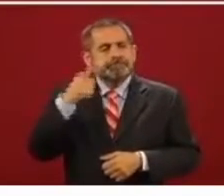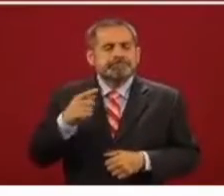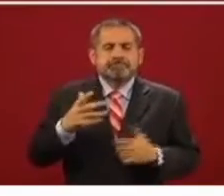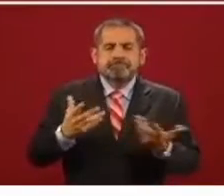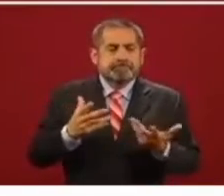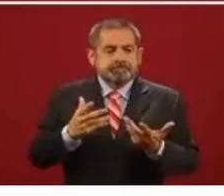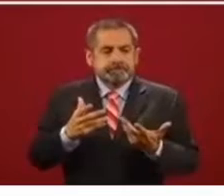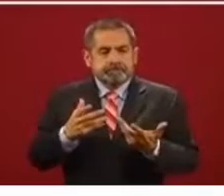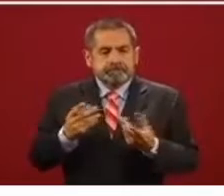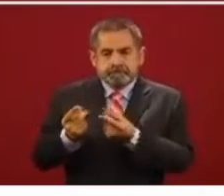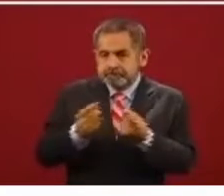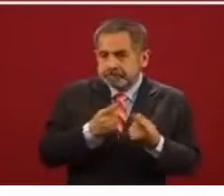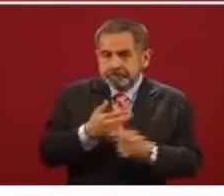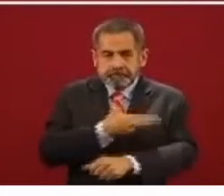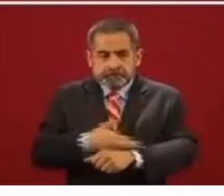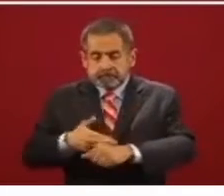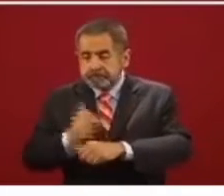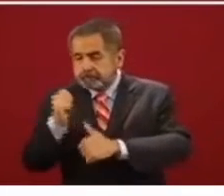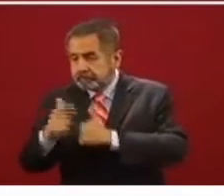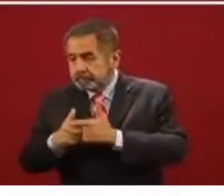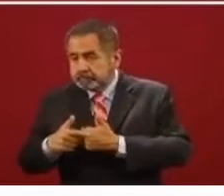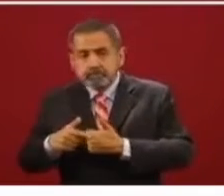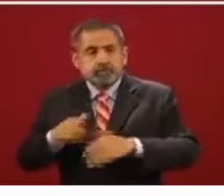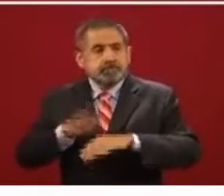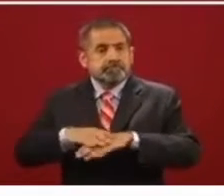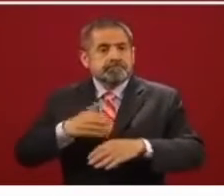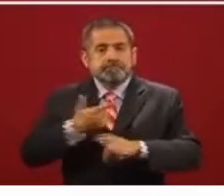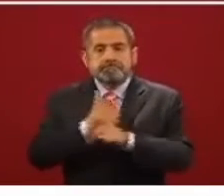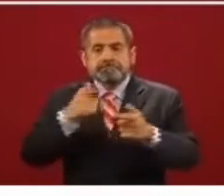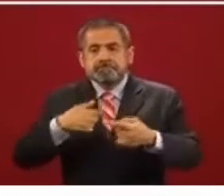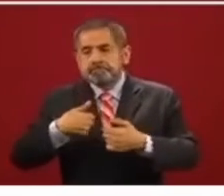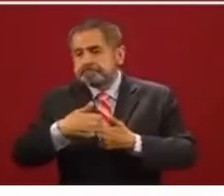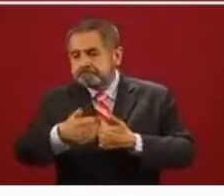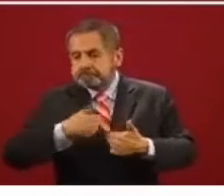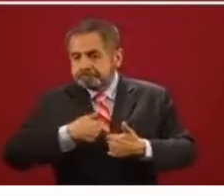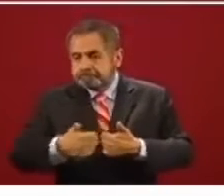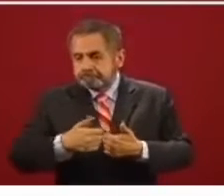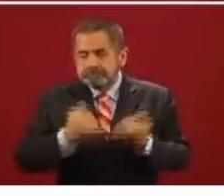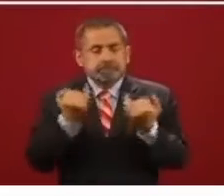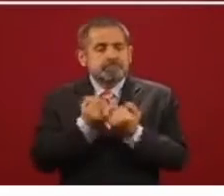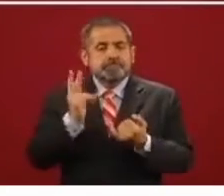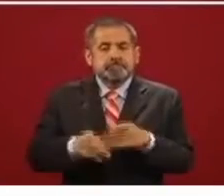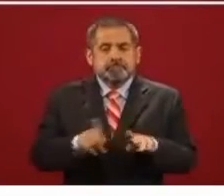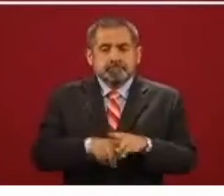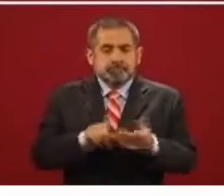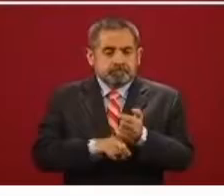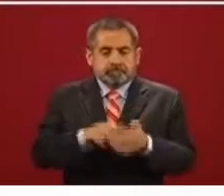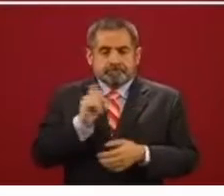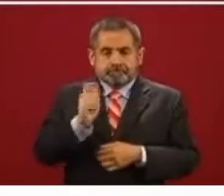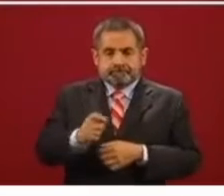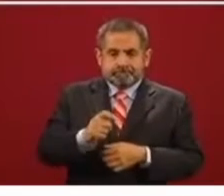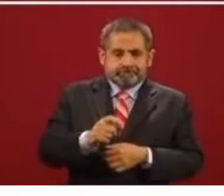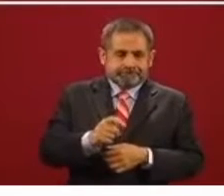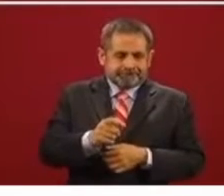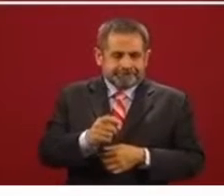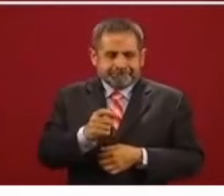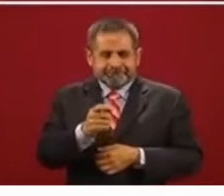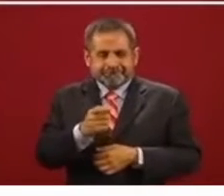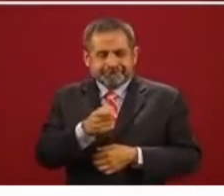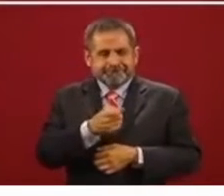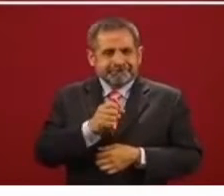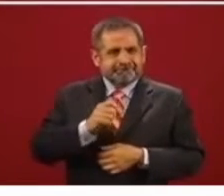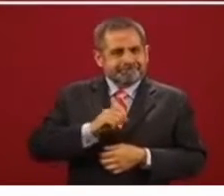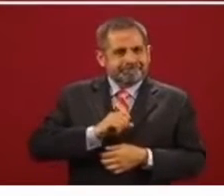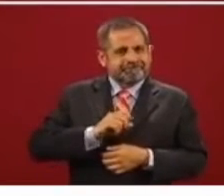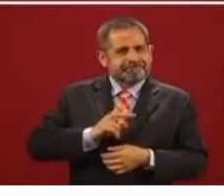hacer frente a esta circunstancia, porque así como se tiene en el ámbito de la salud un riesgo, que es un virus